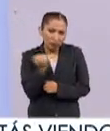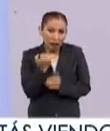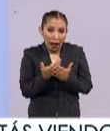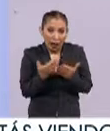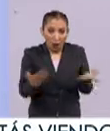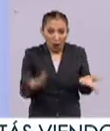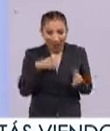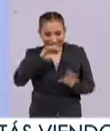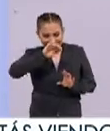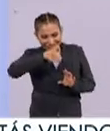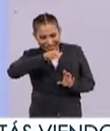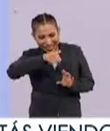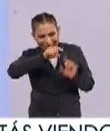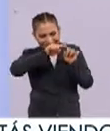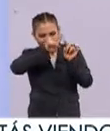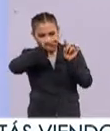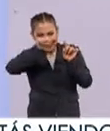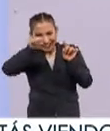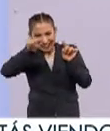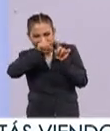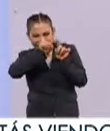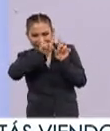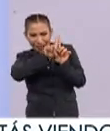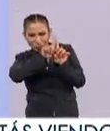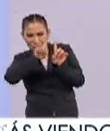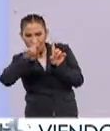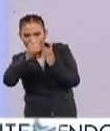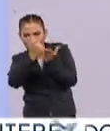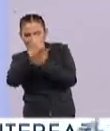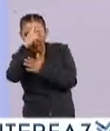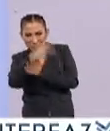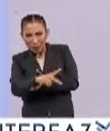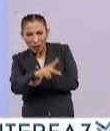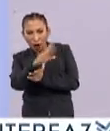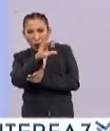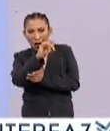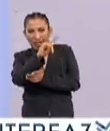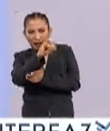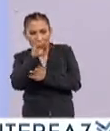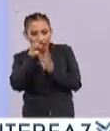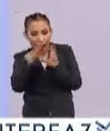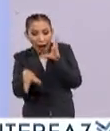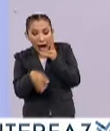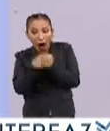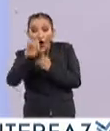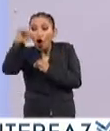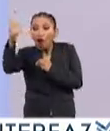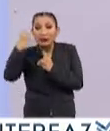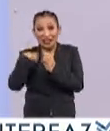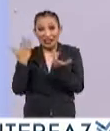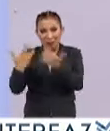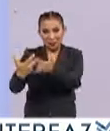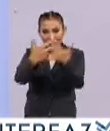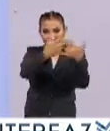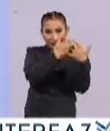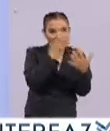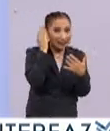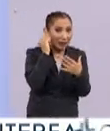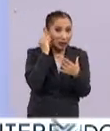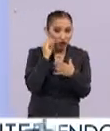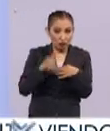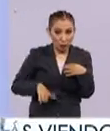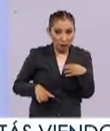el cuadrante, en el espacio radioeléctrico de la Ciudad de México, ya se han sumado otras emisoras